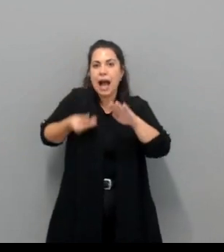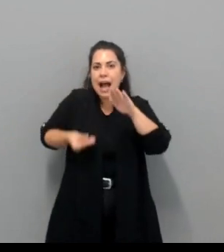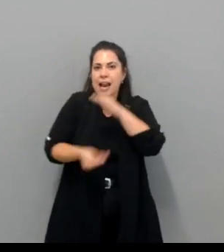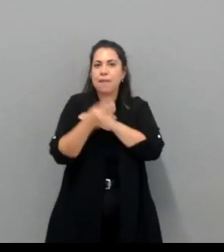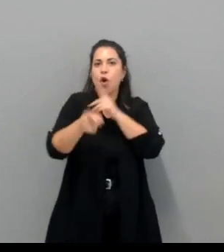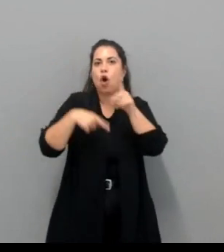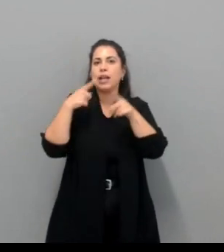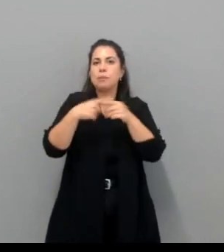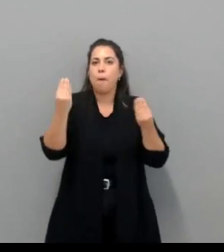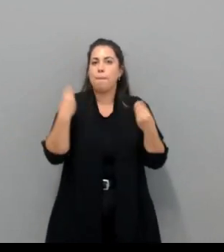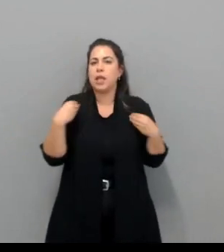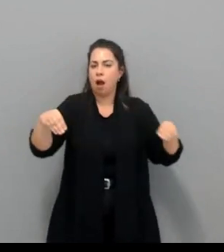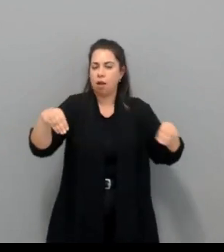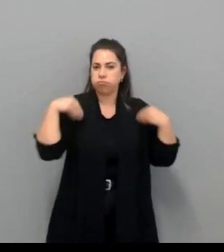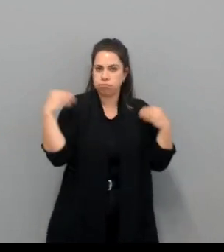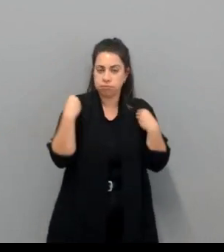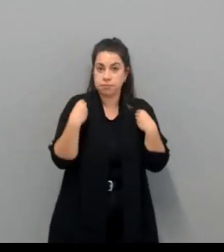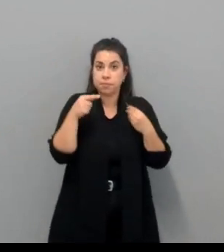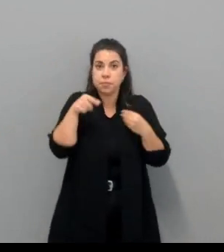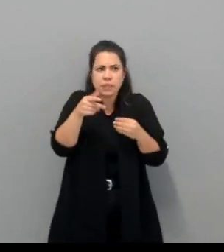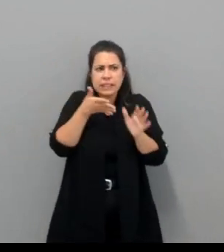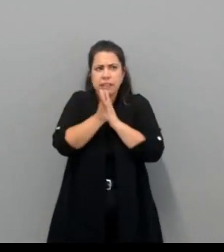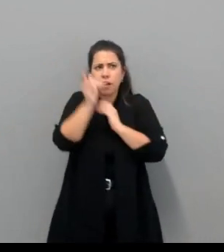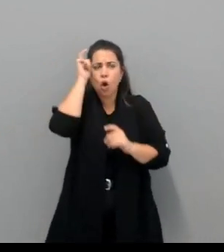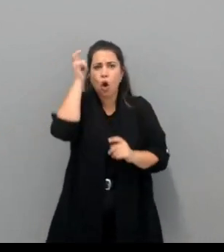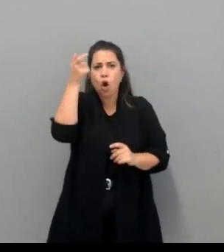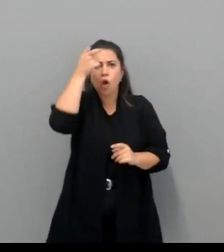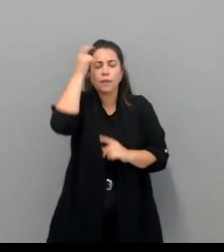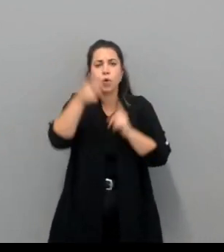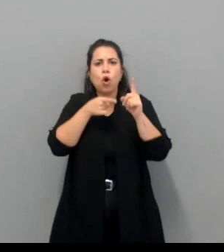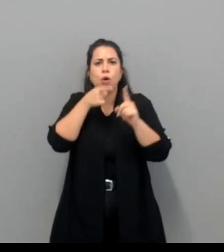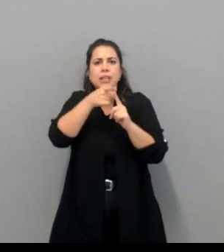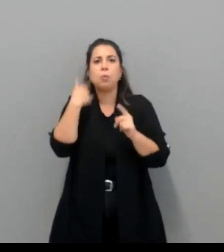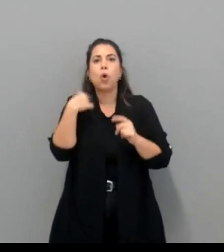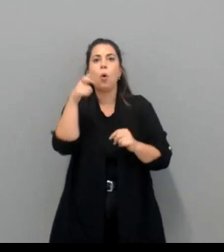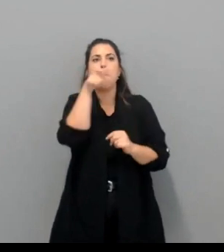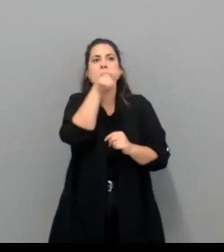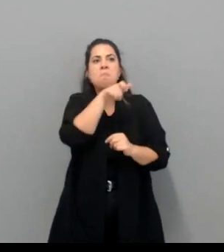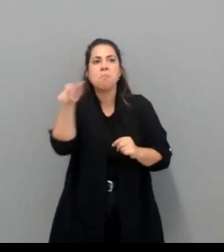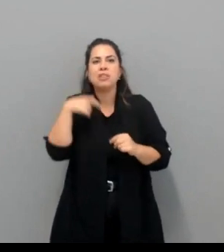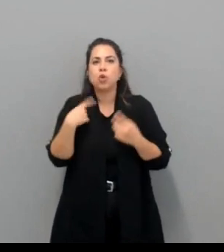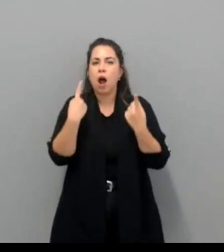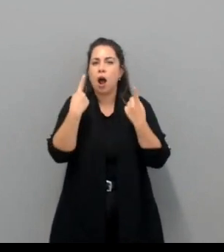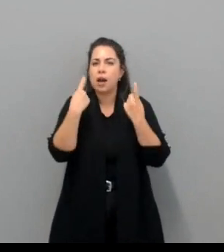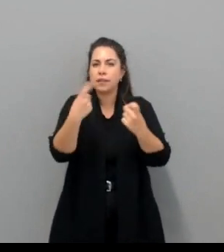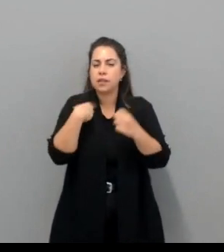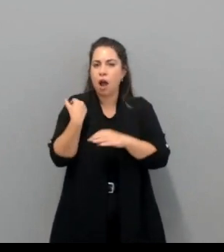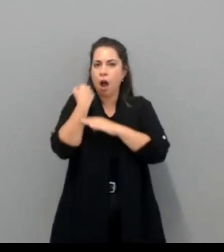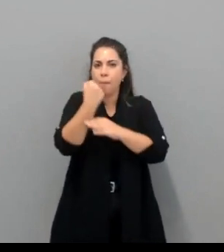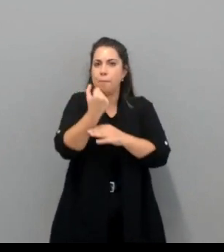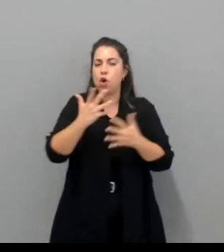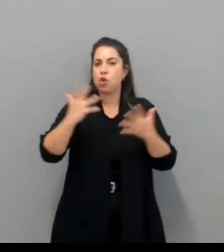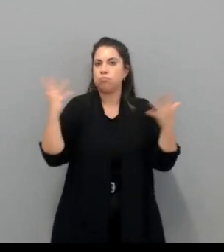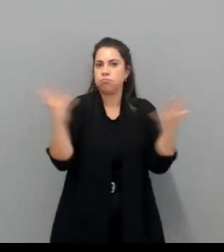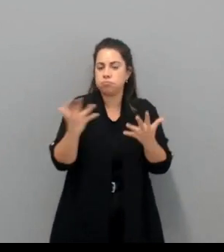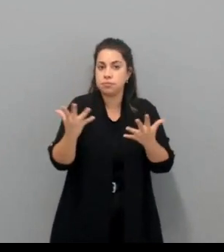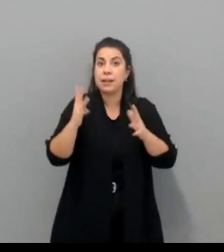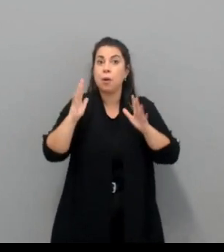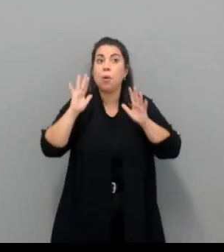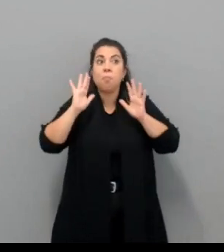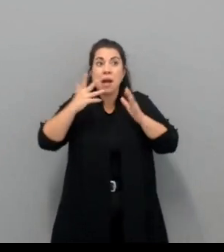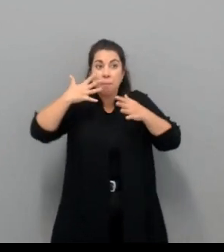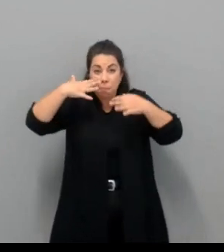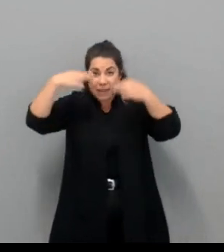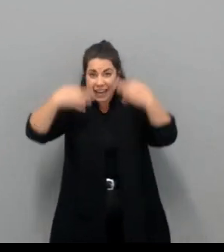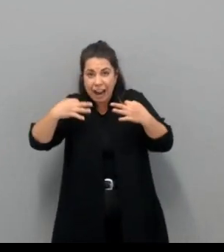vida. Aunque es un concepto pensado para las personas con grandes necesidades de apoyo, en realidad